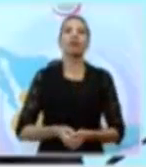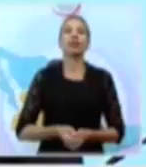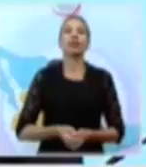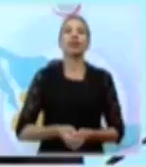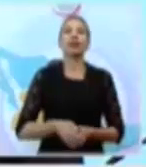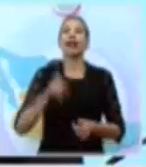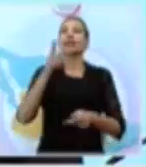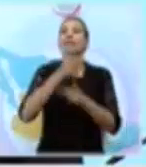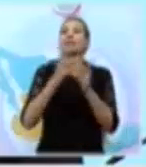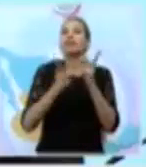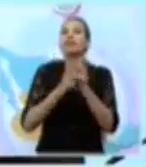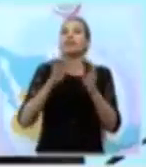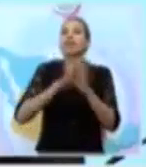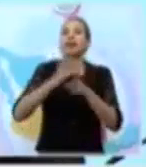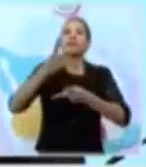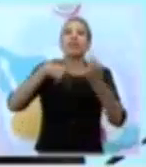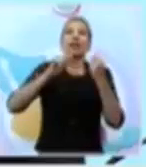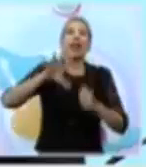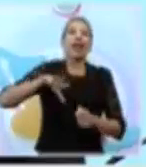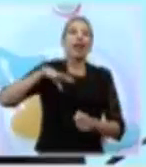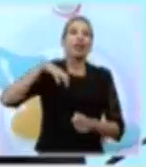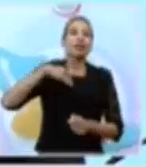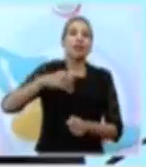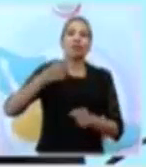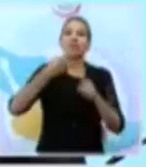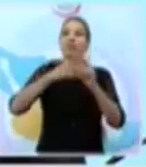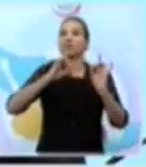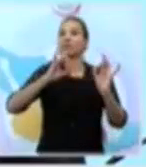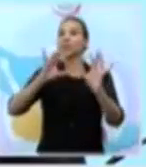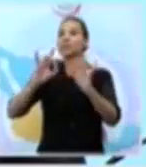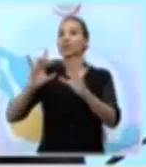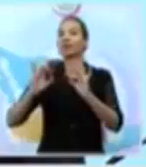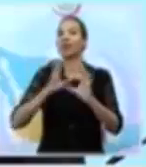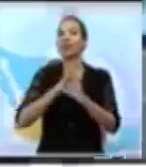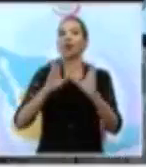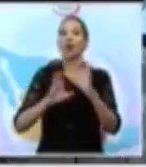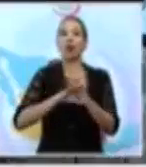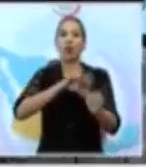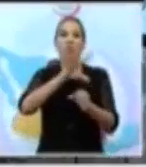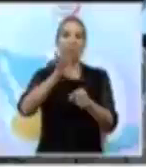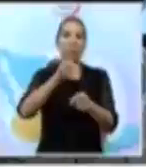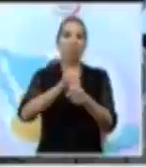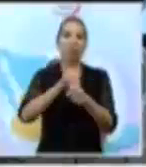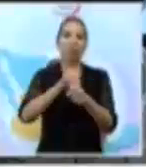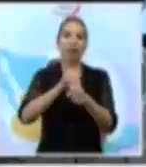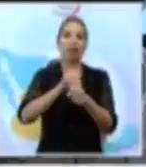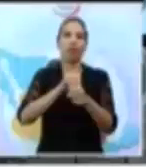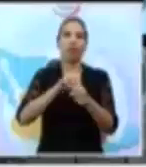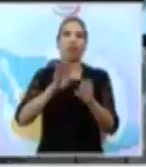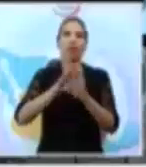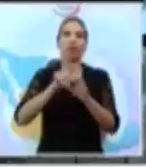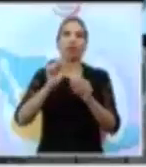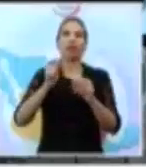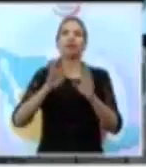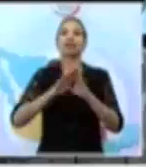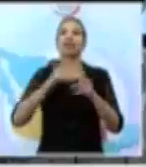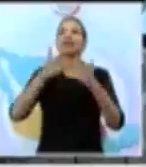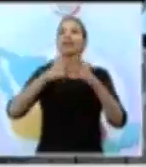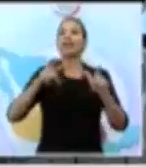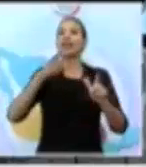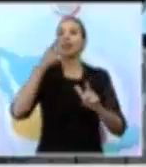Fue producto de un esfuerzo de coincidencia y absolutamente plural y democrático.